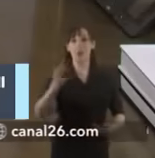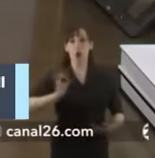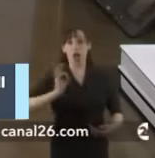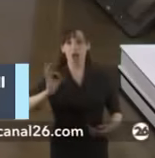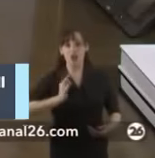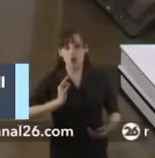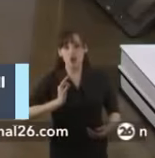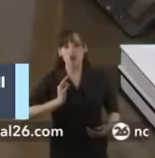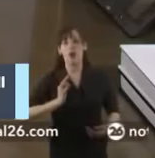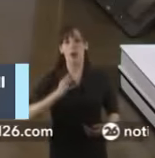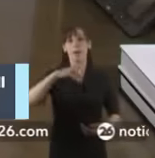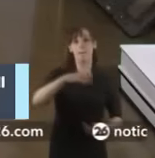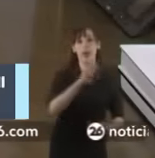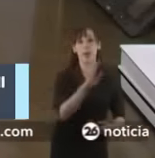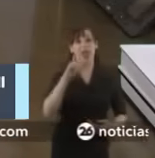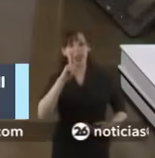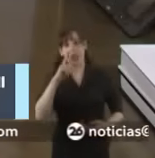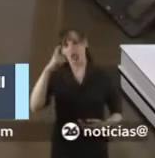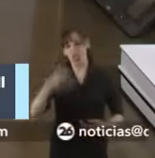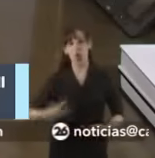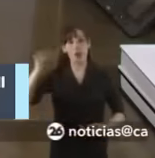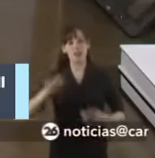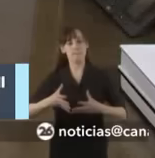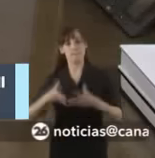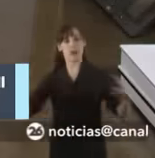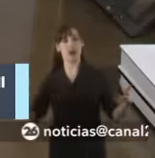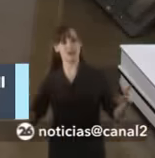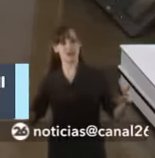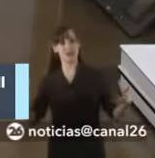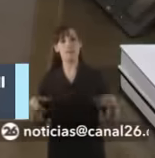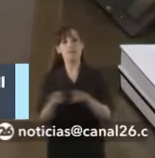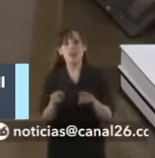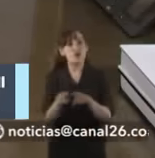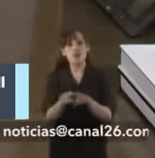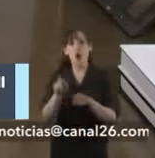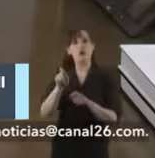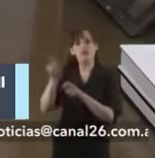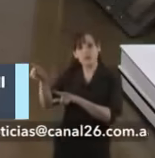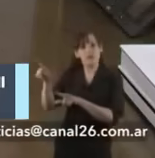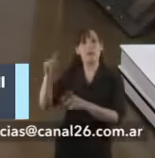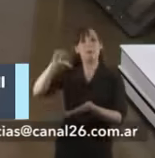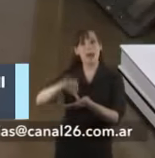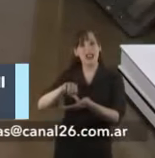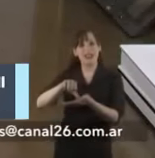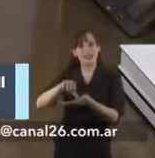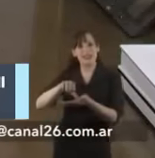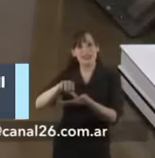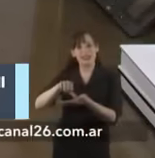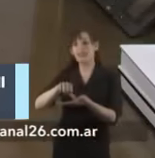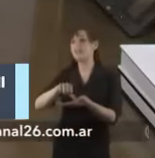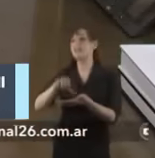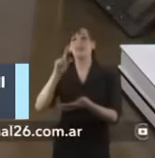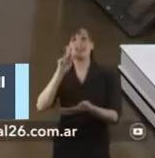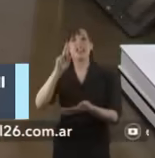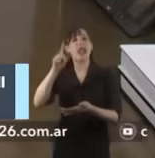por 10 veces nuestro pbi per cápita alcanzando niveles similares a los de Irlanda que hoy mismo se encuentra 50% por encima